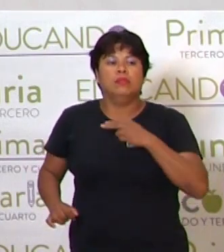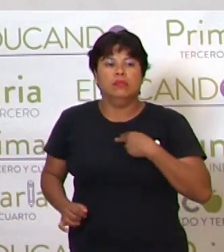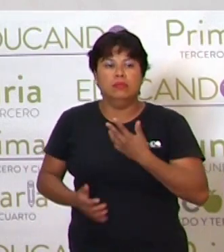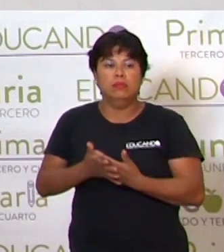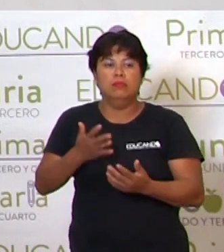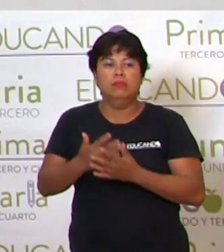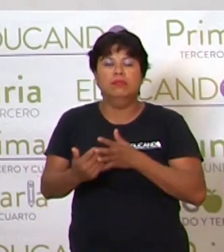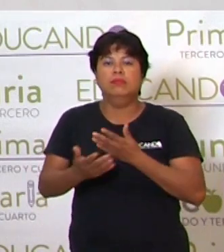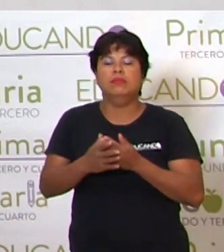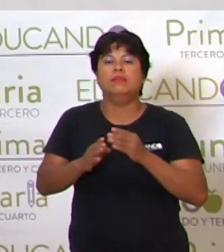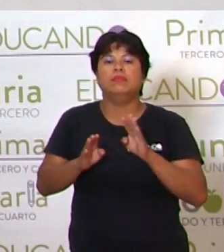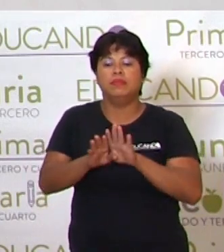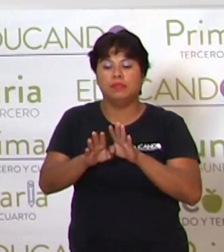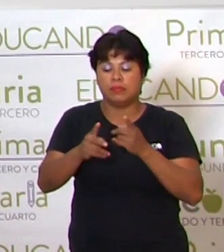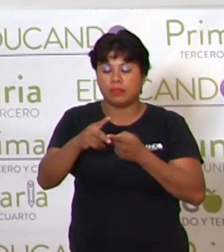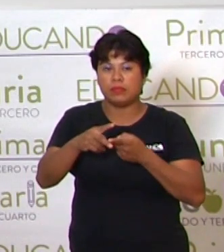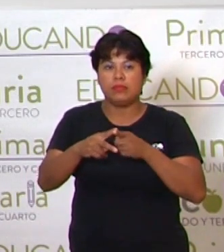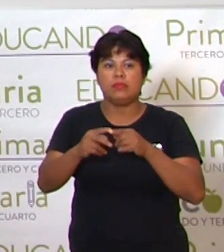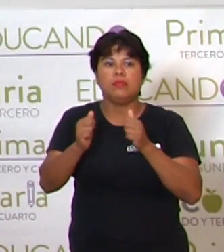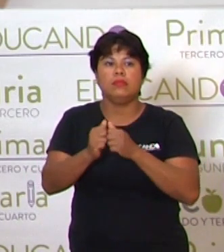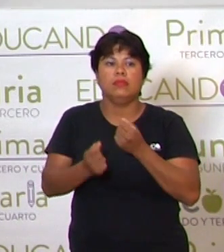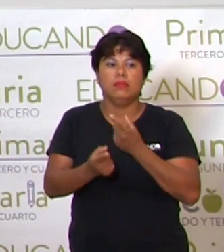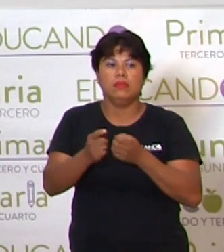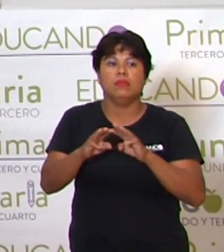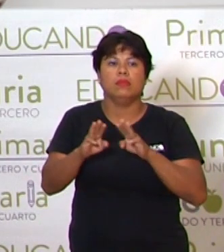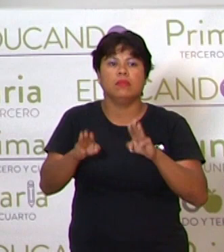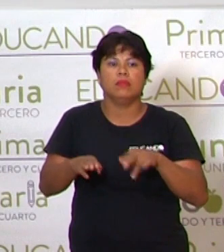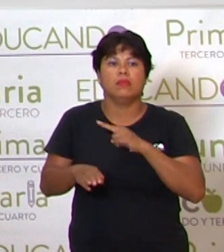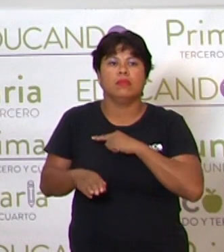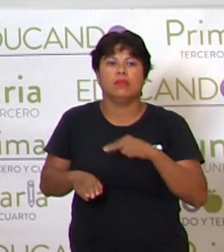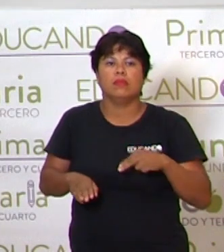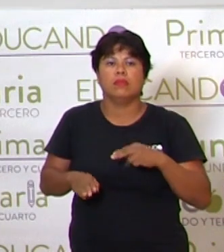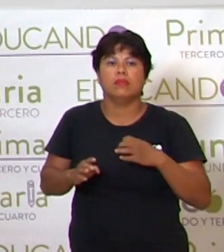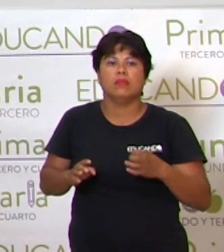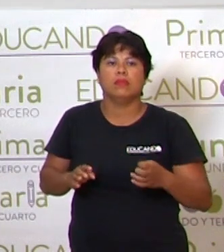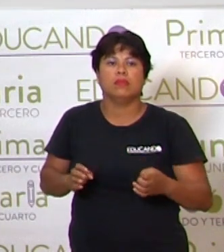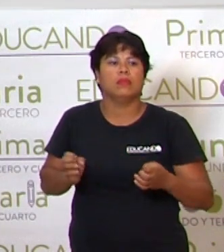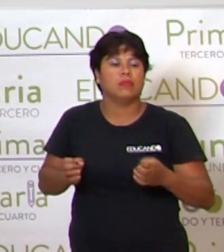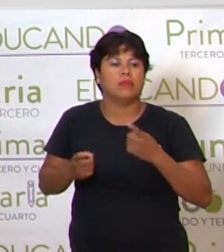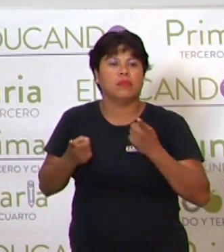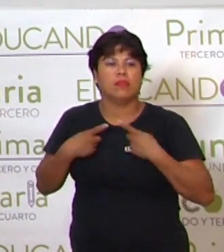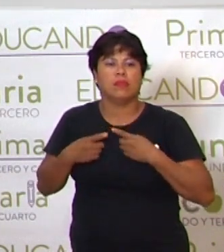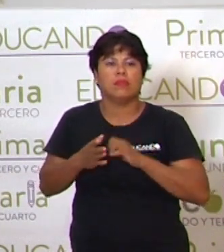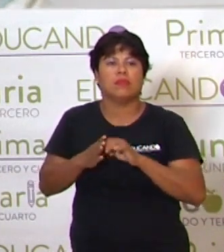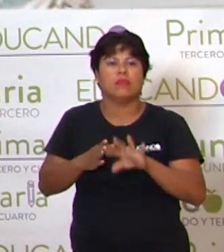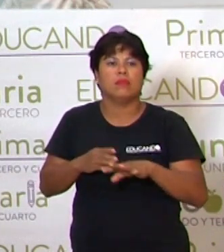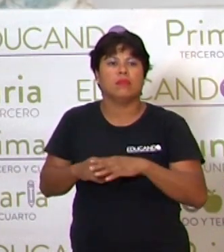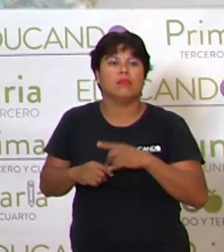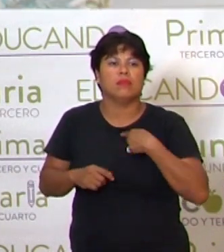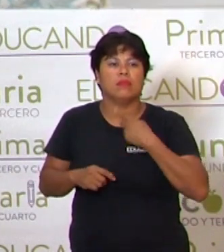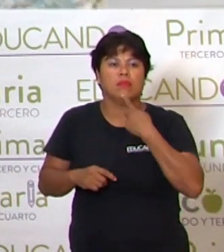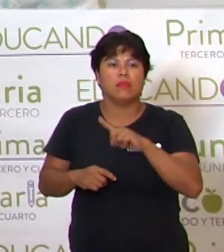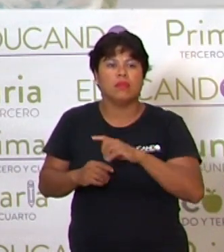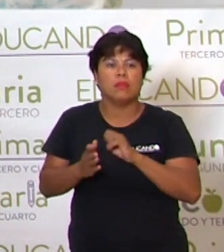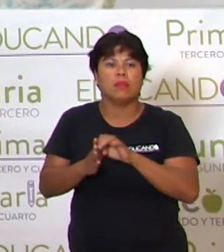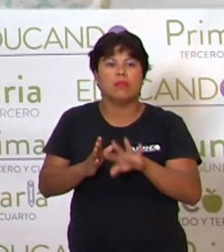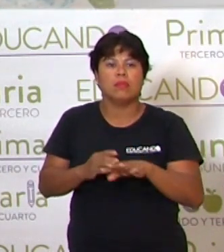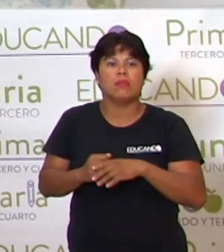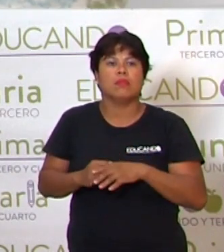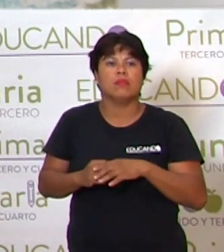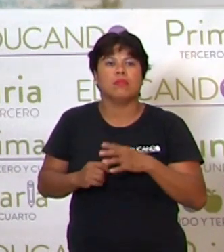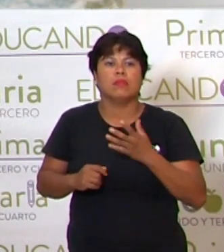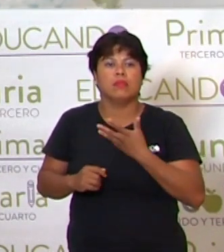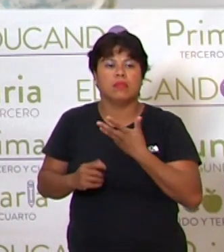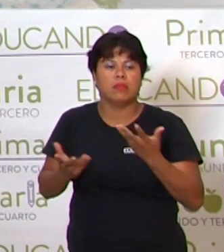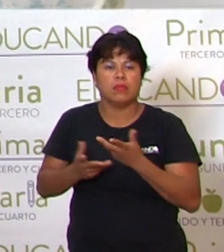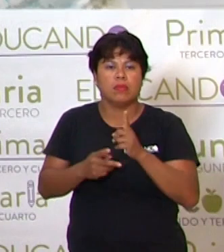trazar algunos ángulos con algunas medidas que nos están dando. Por ejemplo, a mí me dicen, ¿sabes qué?